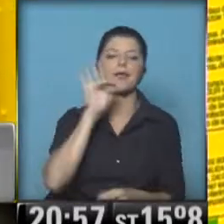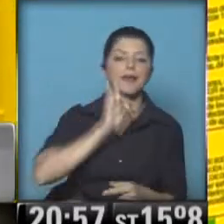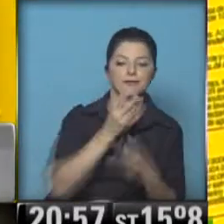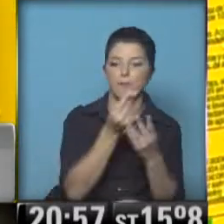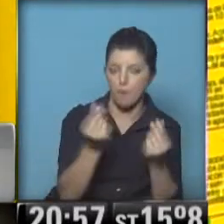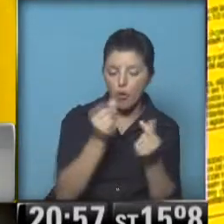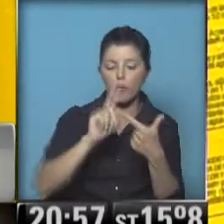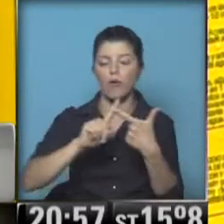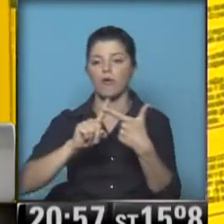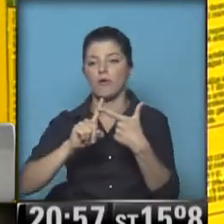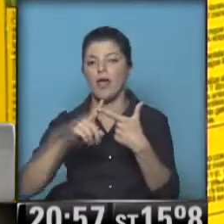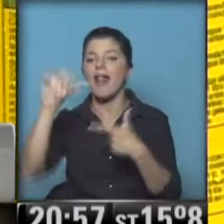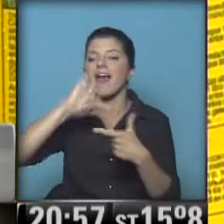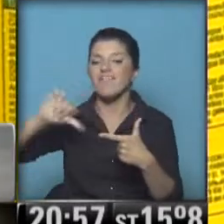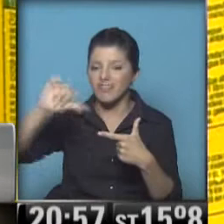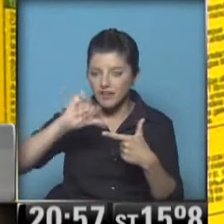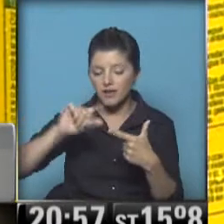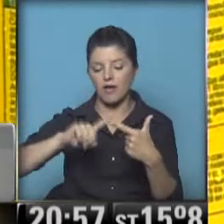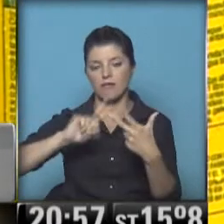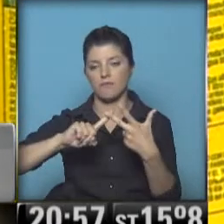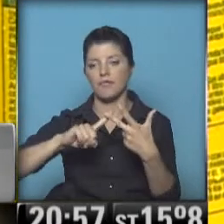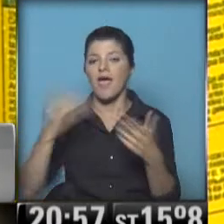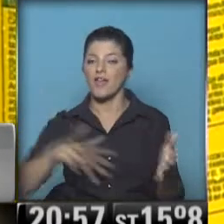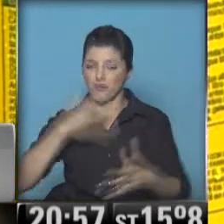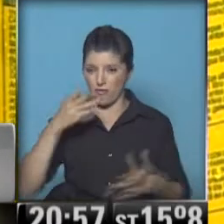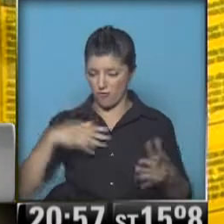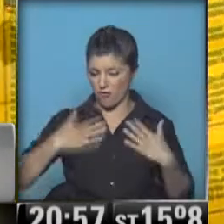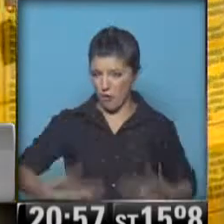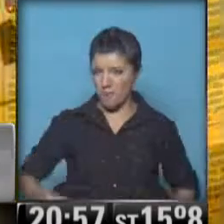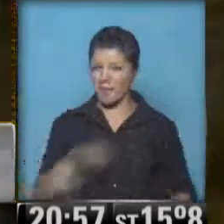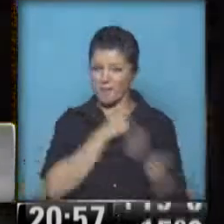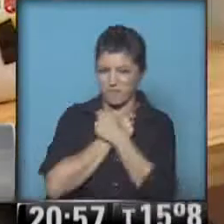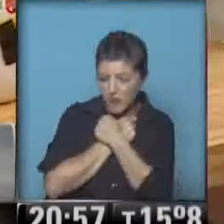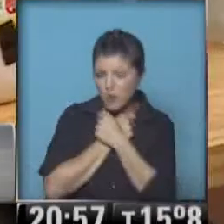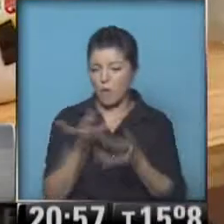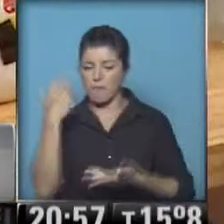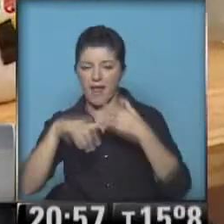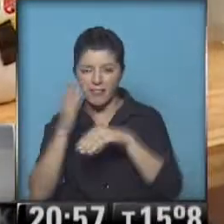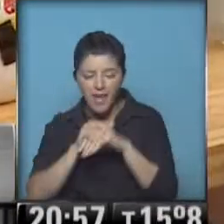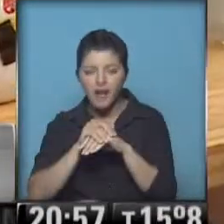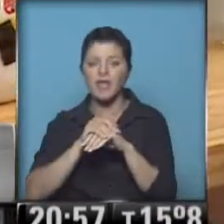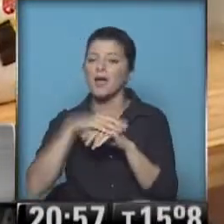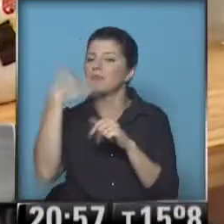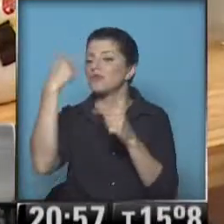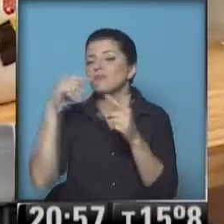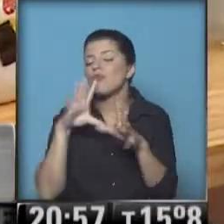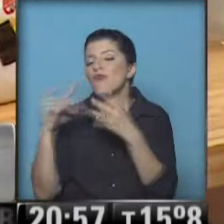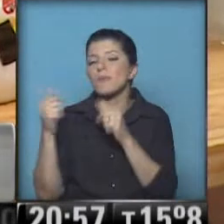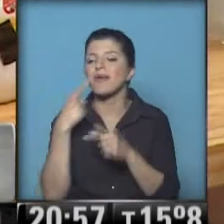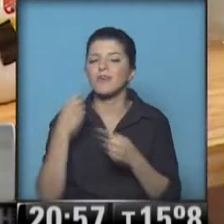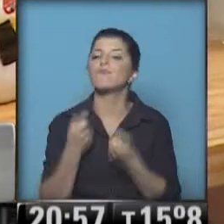polvo, lavandina, abrigo, pañales. Pero sobre todo es un gesto, ¿no? Un gesto de decir Fuerza